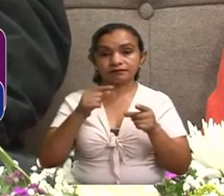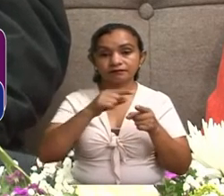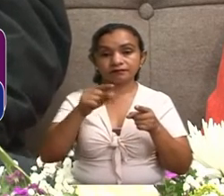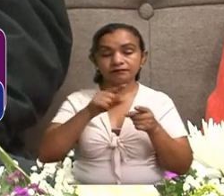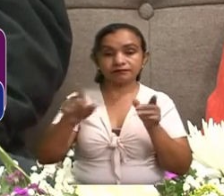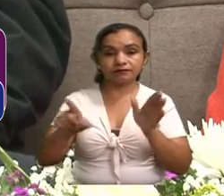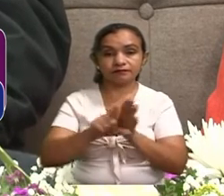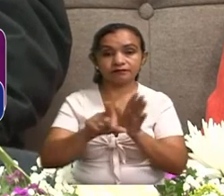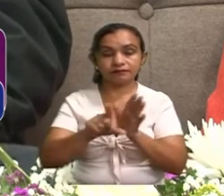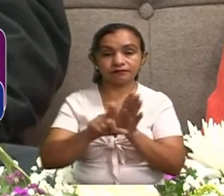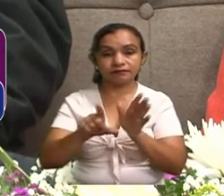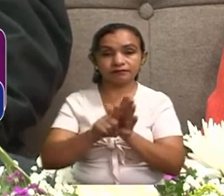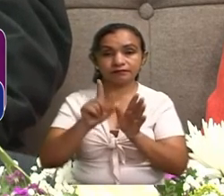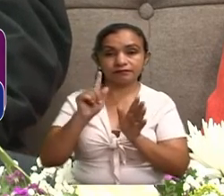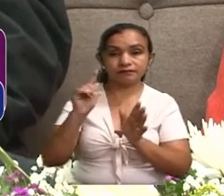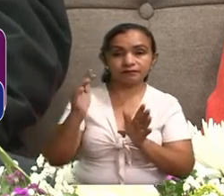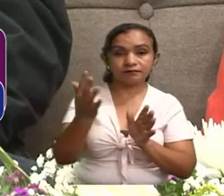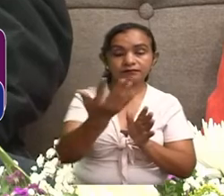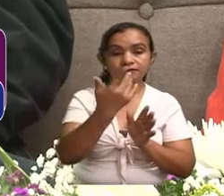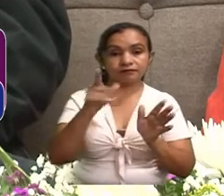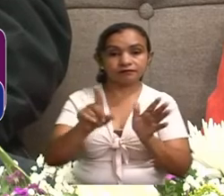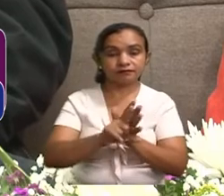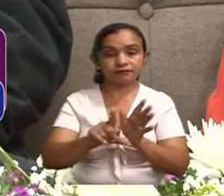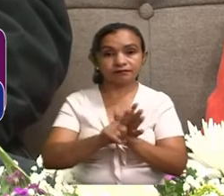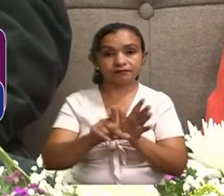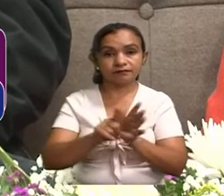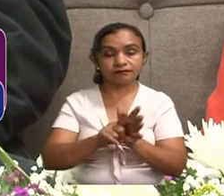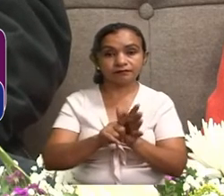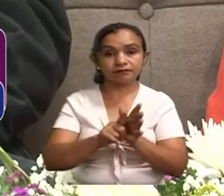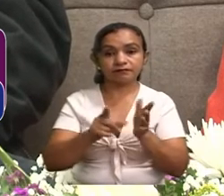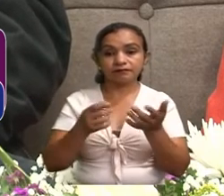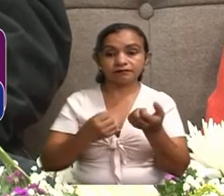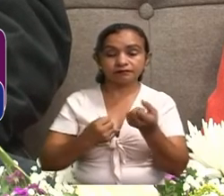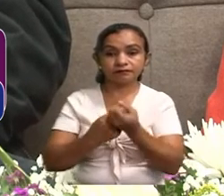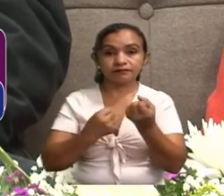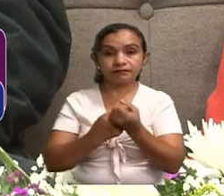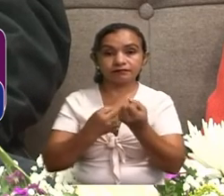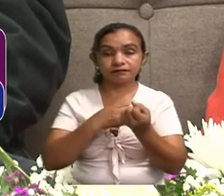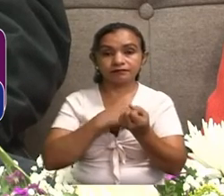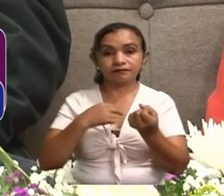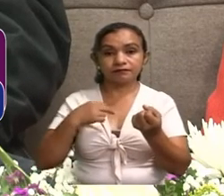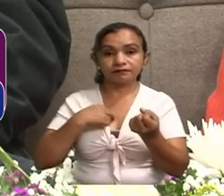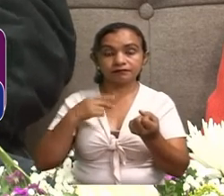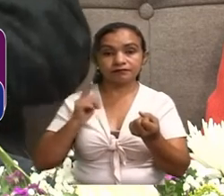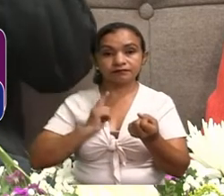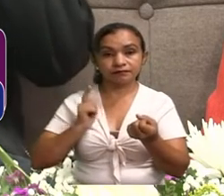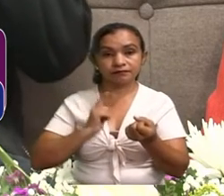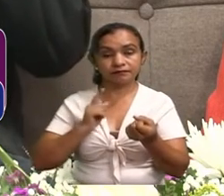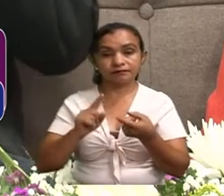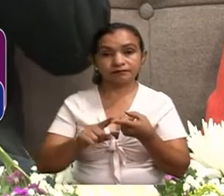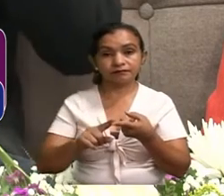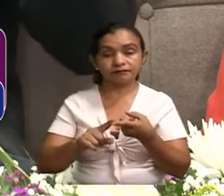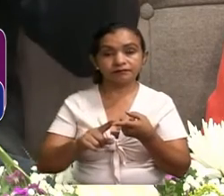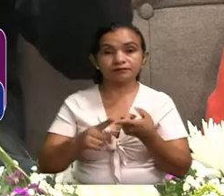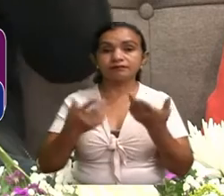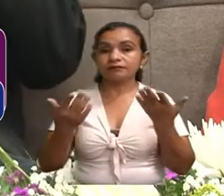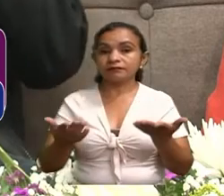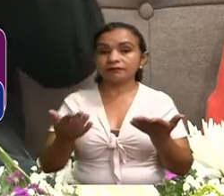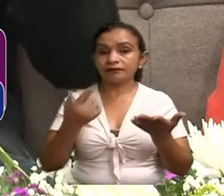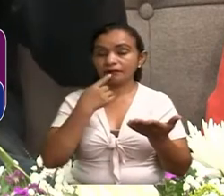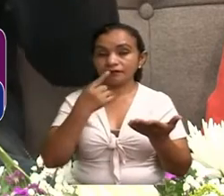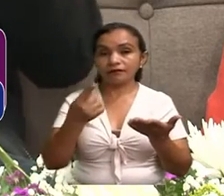ley, todo eso está sustentado en leyes. Entonces, esa cadena de sostenibilidad donde se garantiza, por ejemplo, de que lo que nosotros,